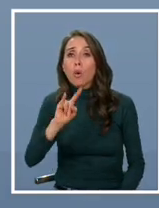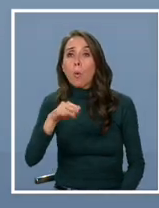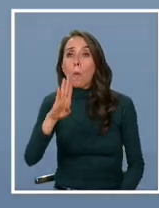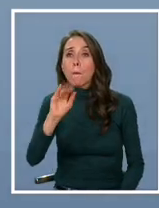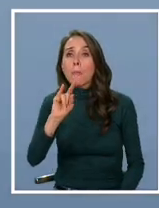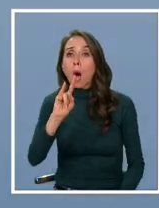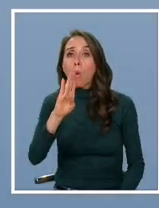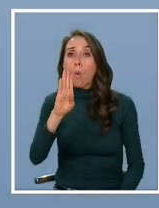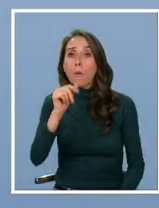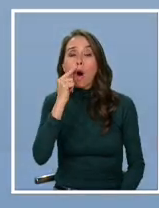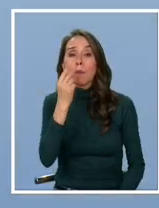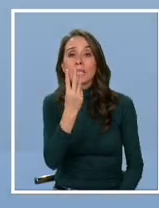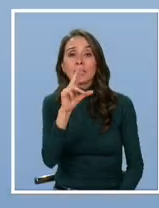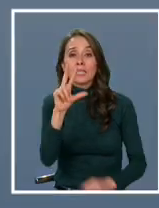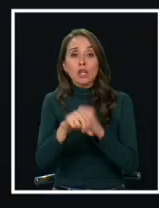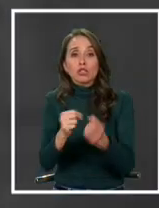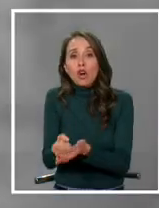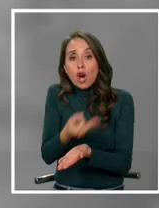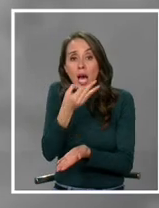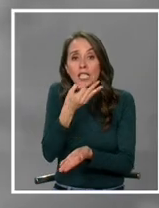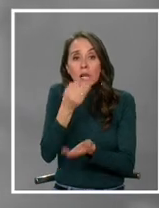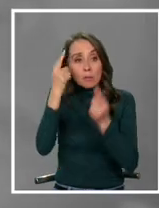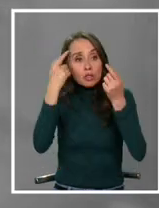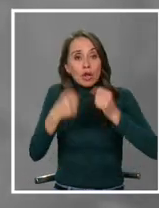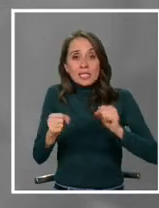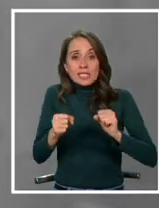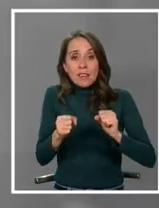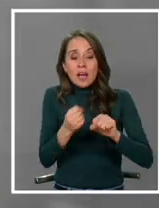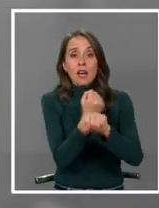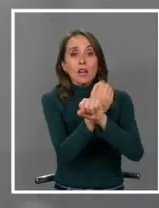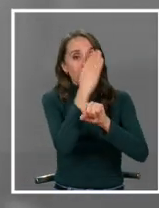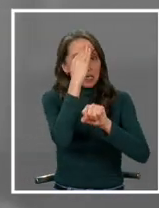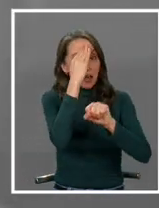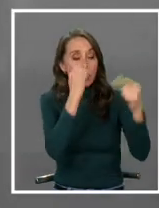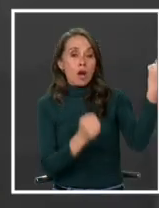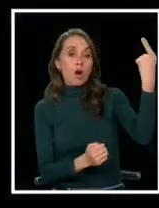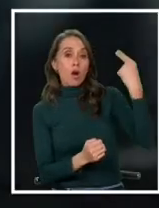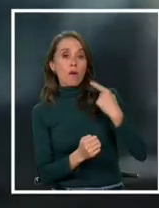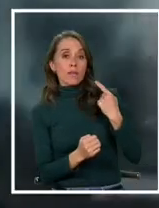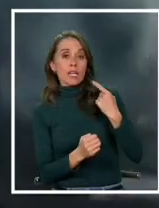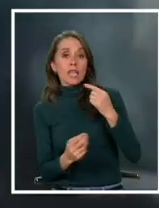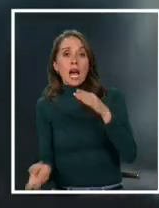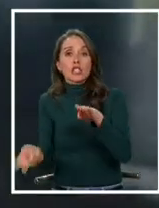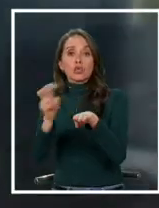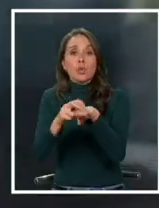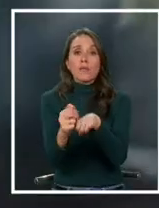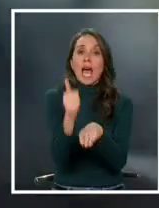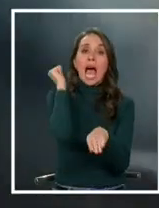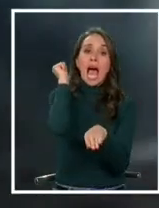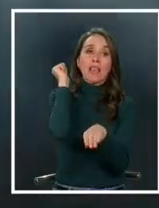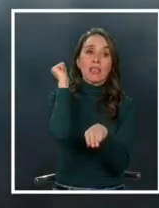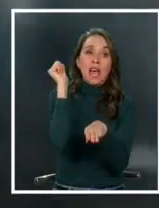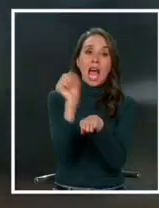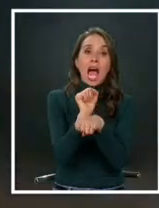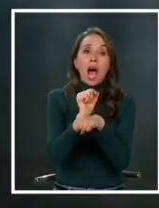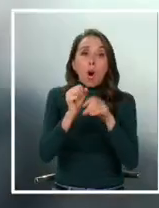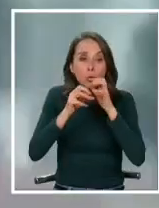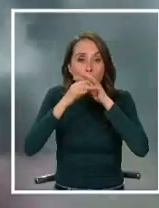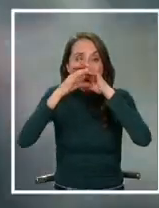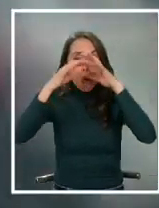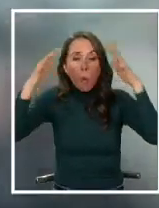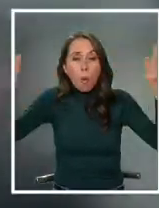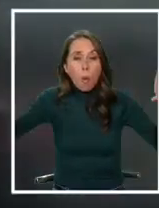de 38 años que tomaba medicamentos por su esquizofrenia fue obligado por las fuerzas policiales a subir a la maleta del auto que estaba llena de